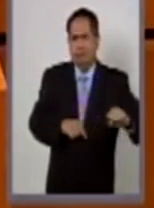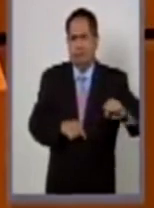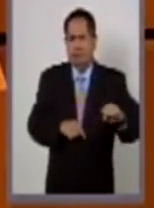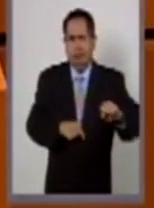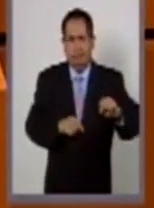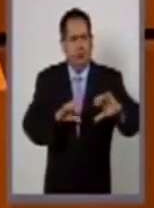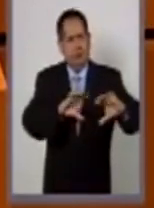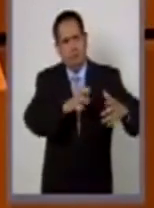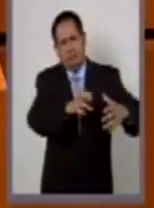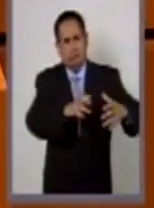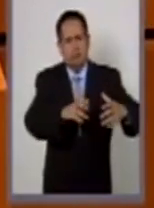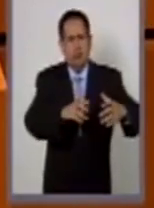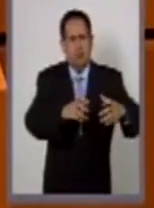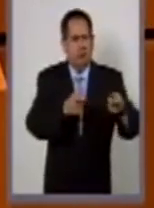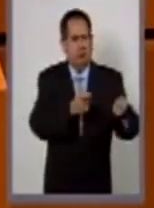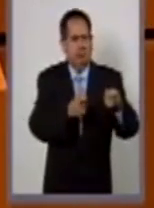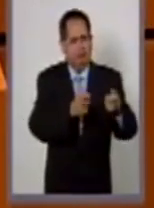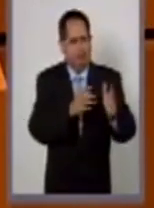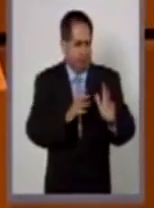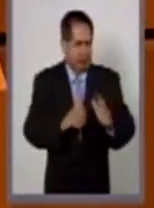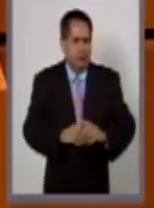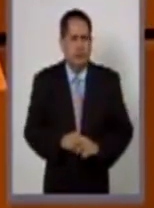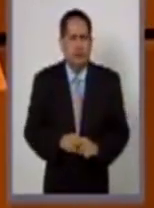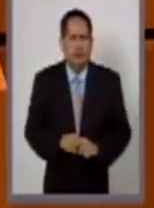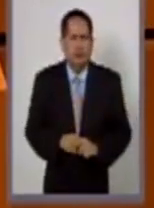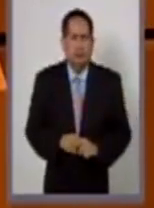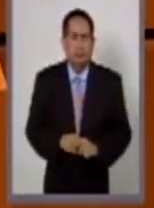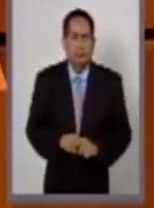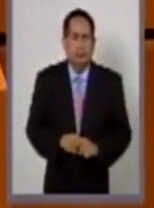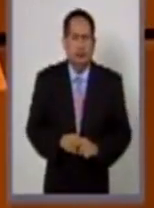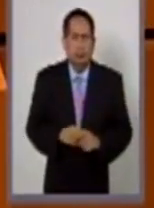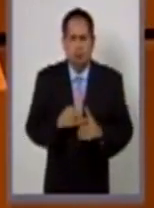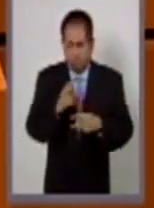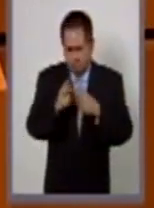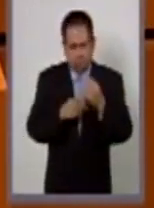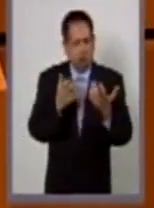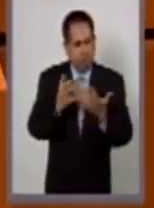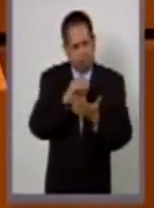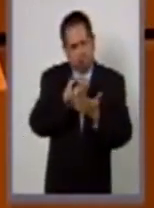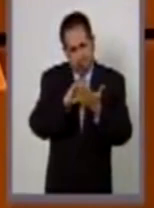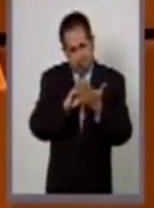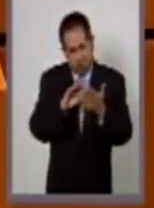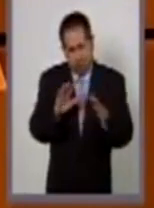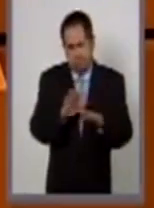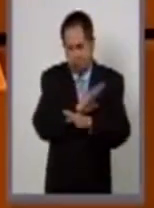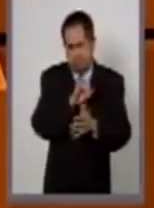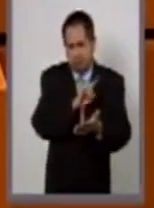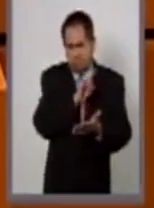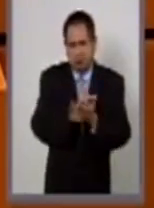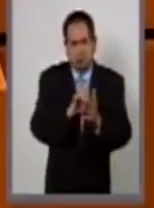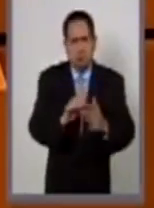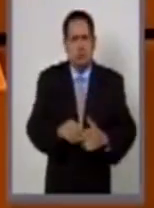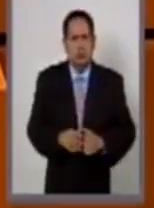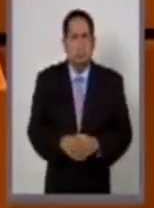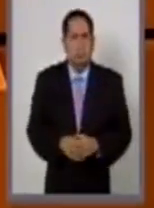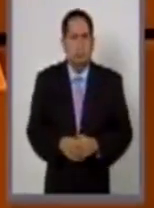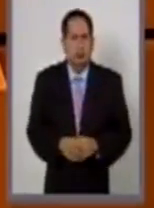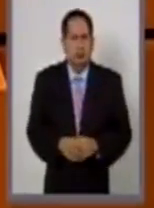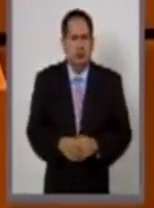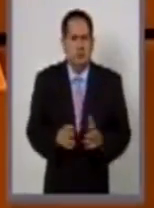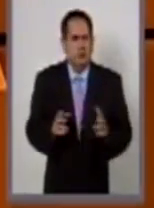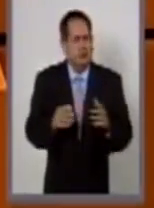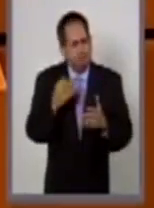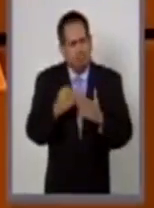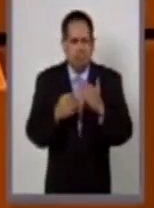los congresos y el control de las elecciones. Se hizo esa reforma. Se quedaron en